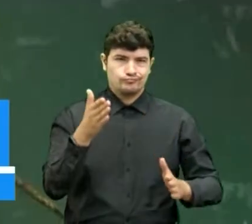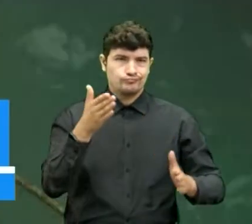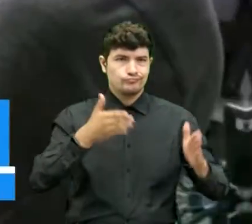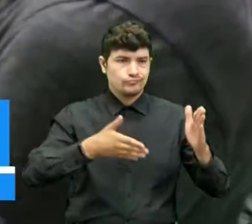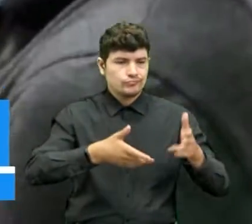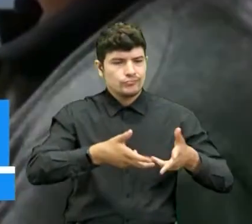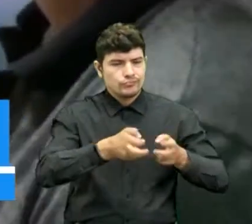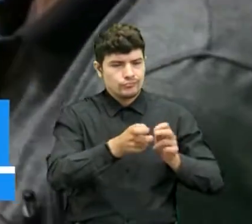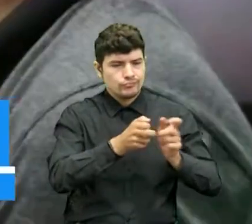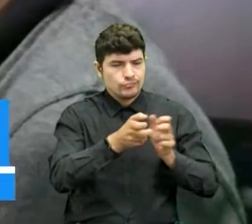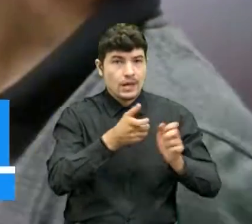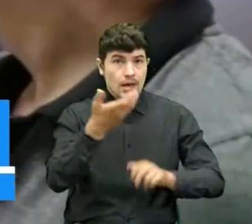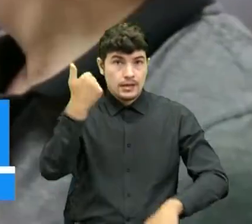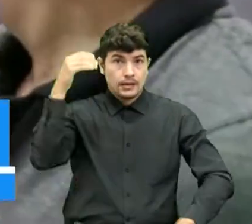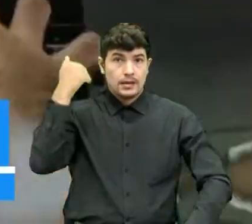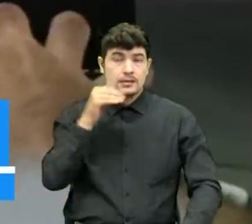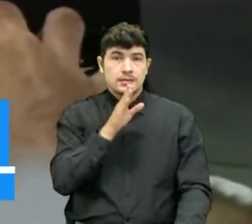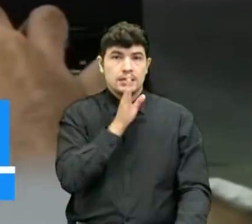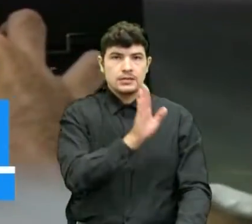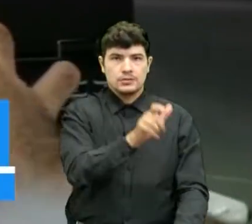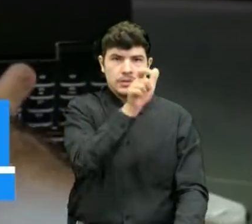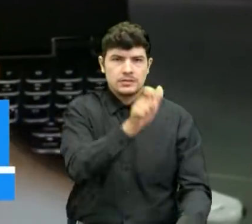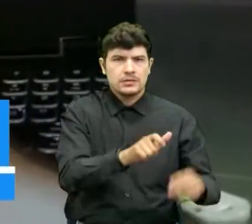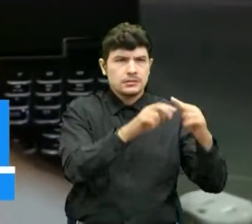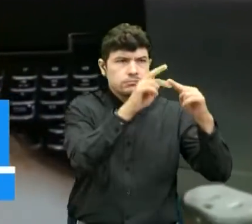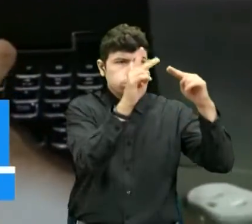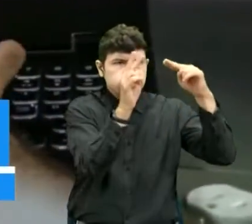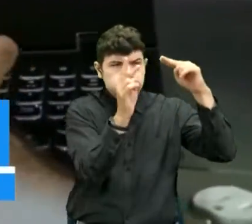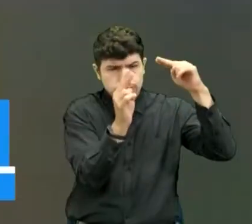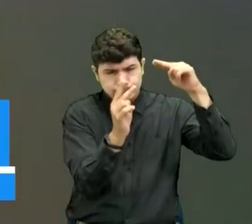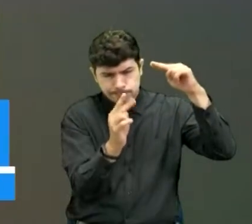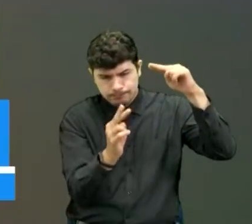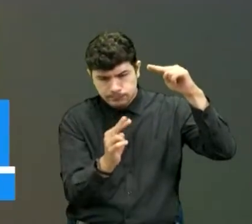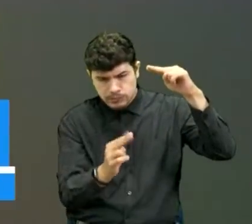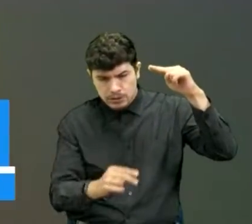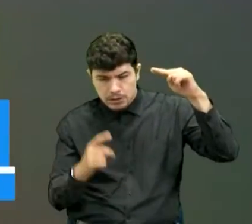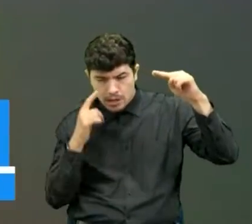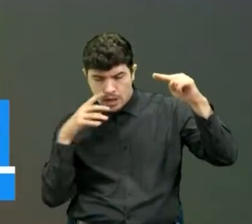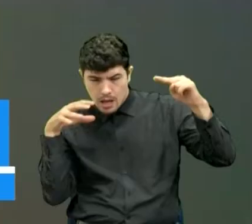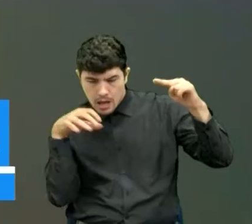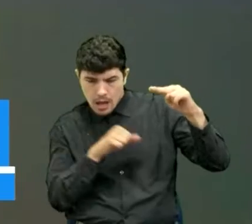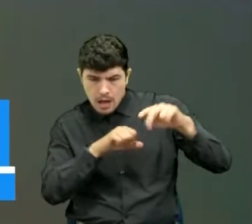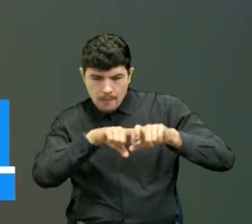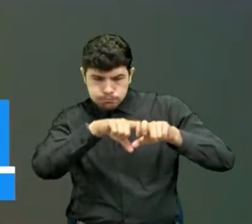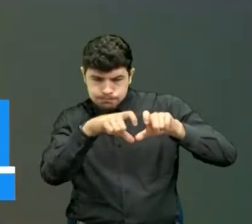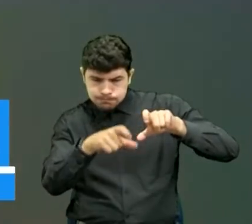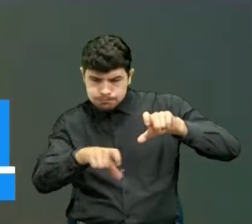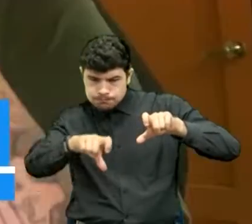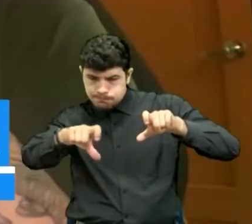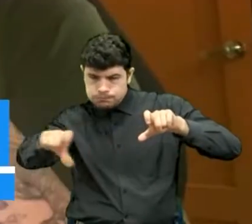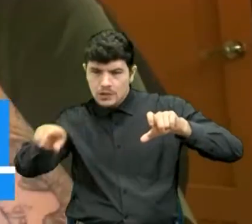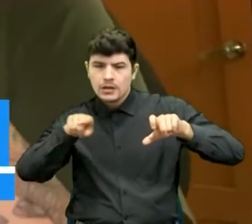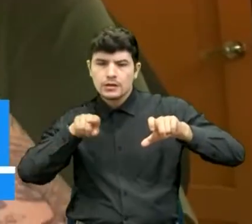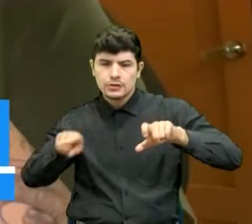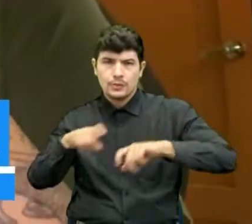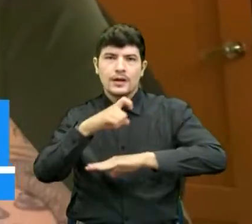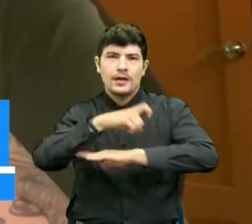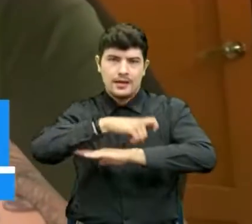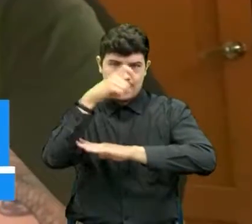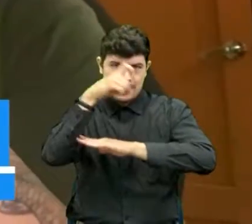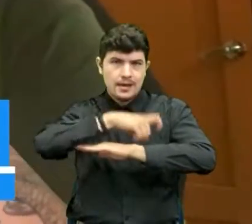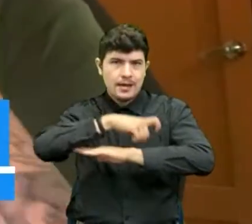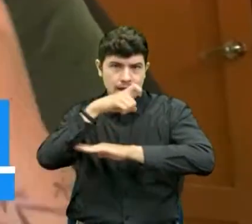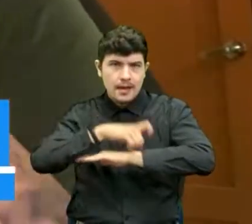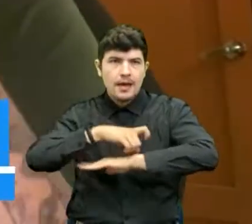remota, antes lo tenía que hacer un buzo, experto además en detectar anomalías en las tuberías bajo el mar. Esto puede